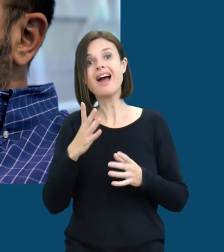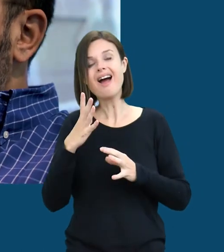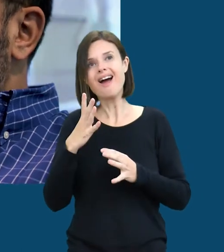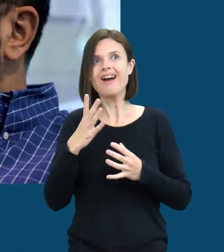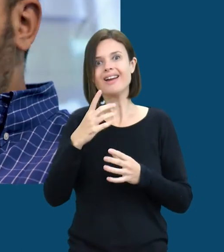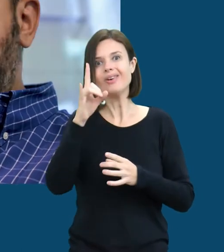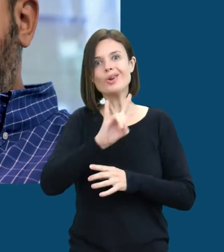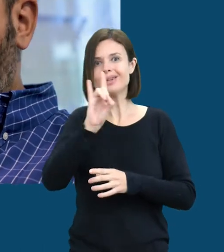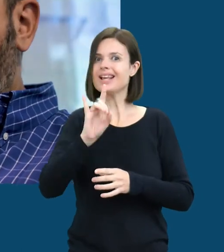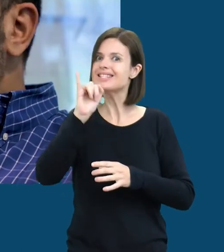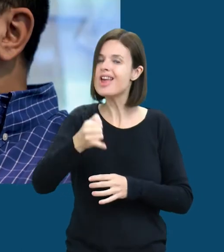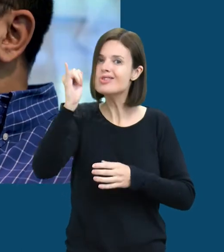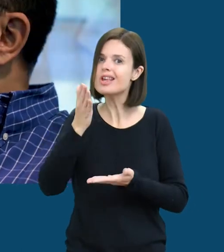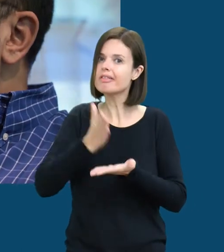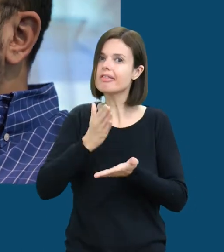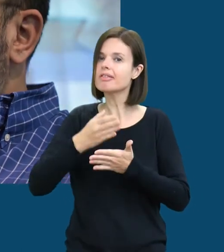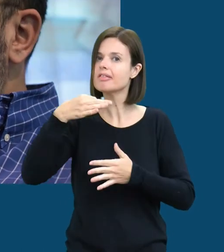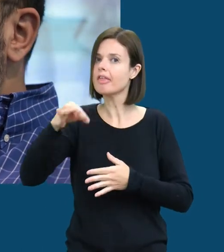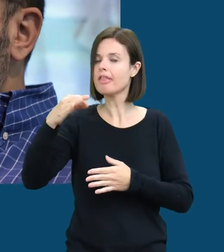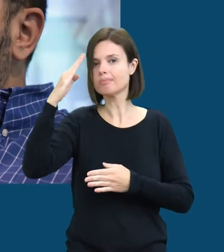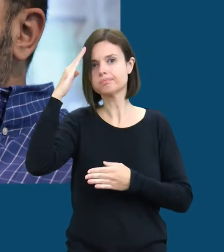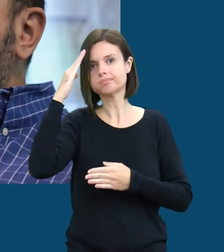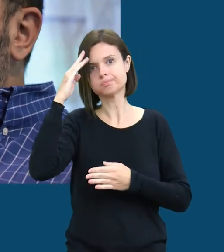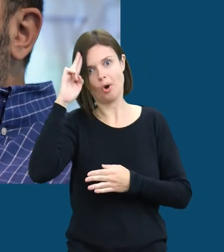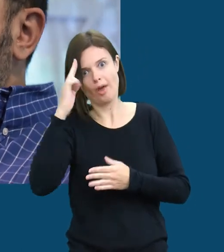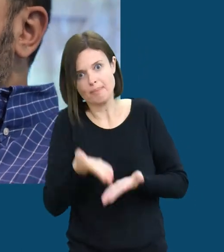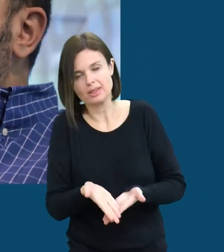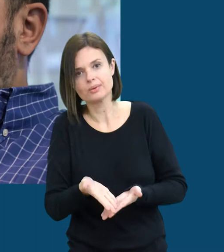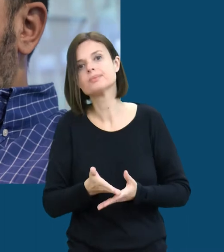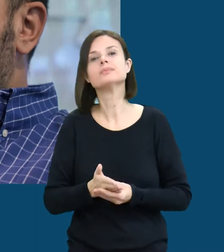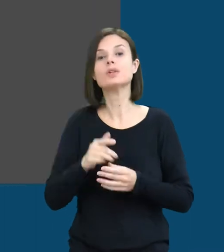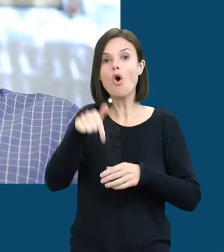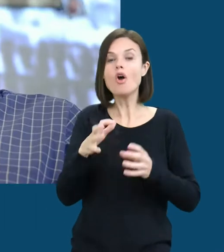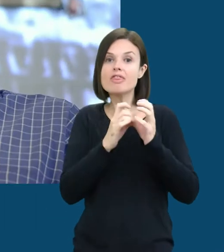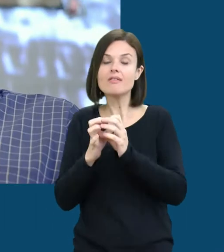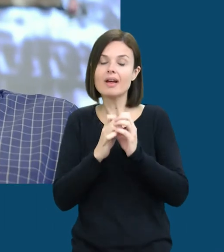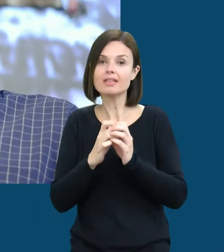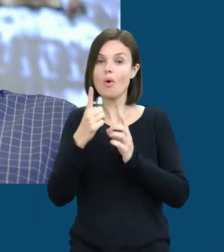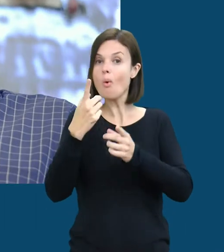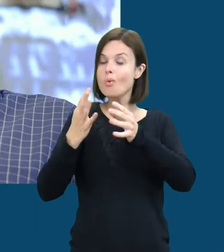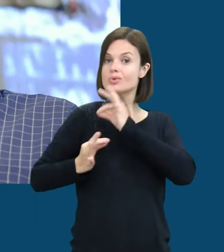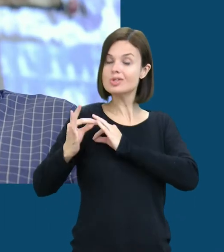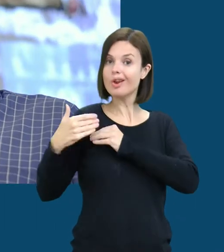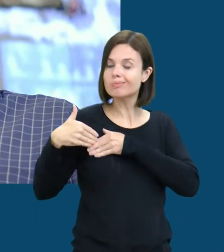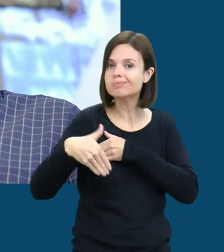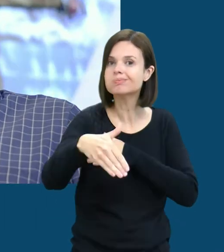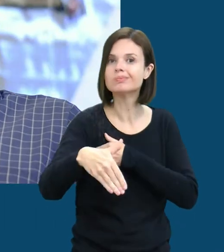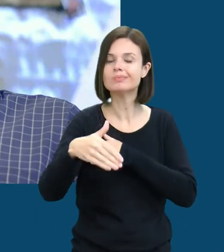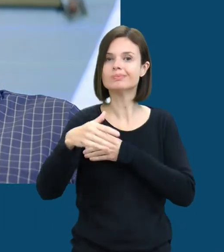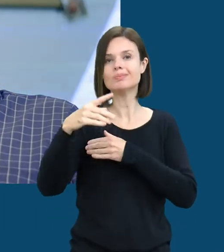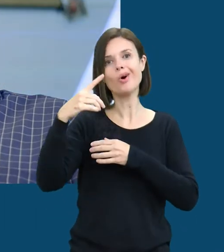la universidad es un derecho y tiene que enfrentarse, sirve muchísimo. Ese creo que es el debate que nos toca hoy, ¿no? Un siglo más tarde, recuperar la